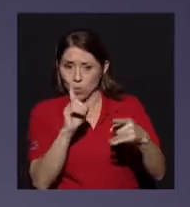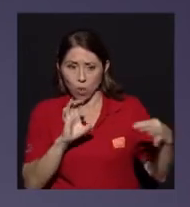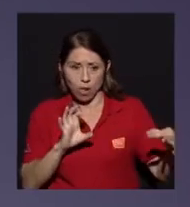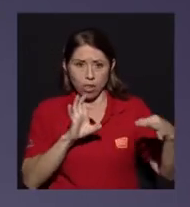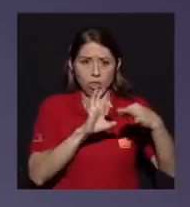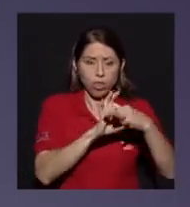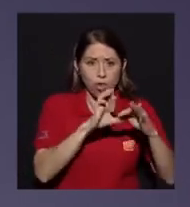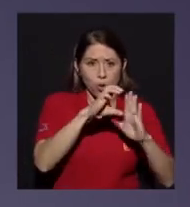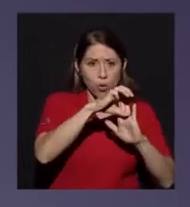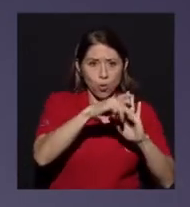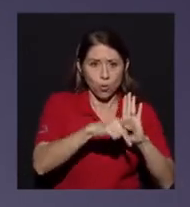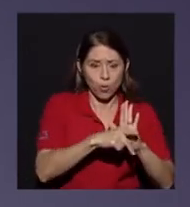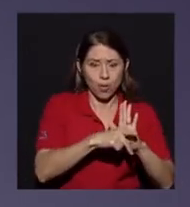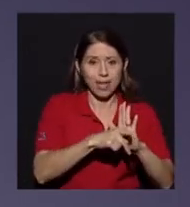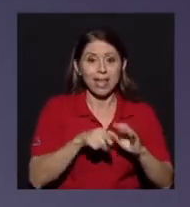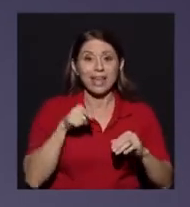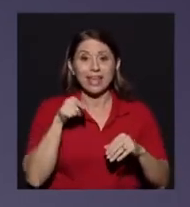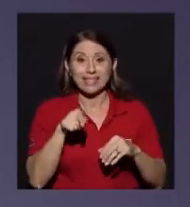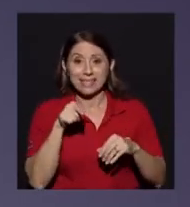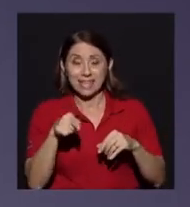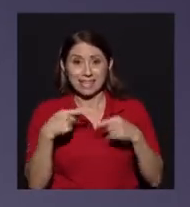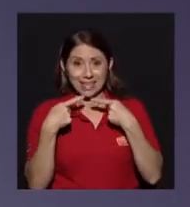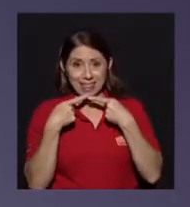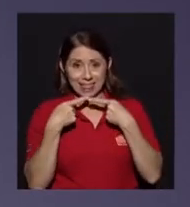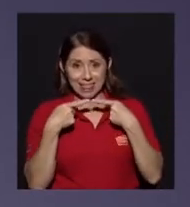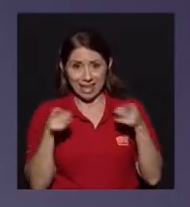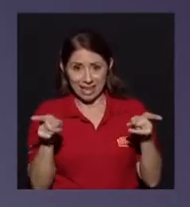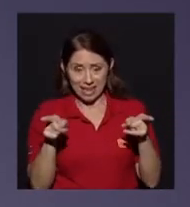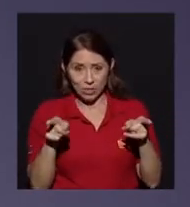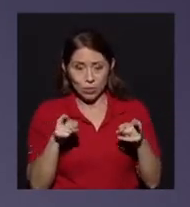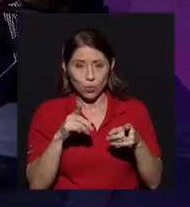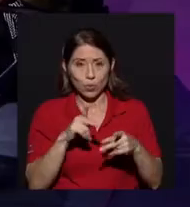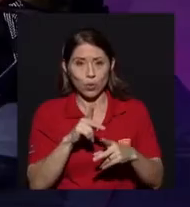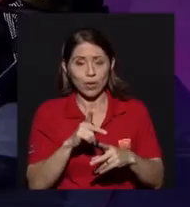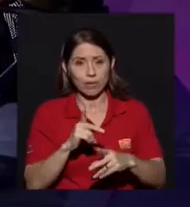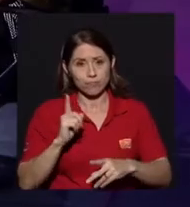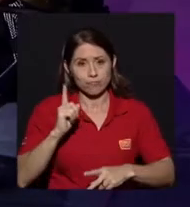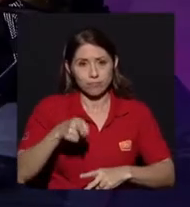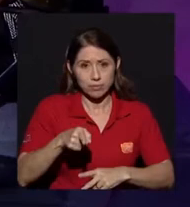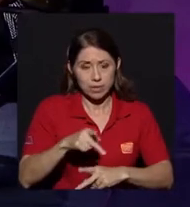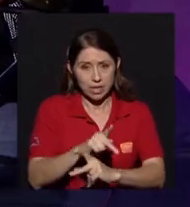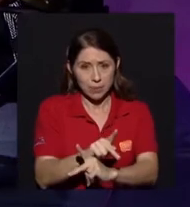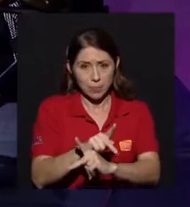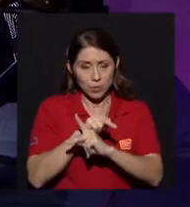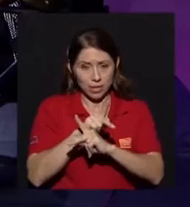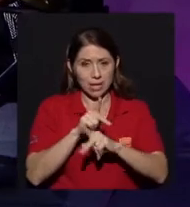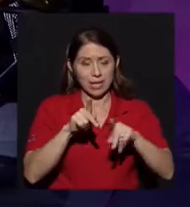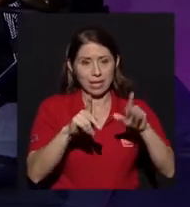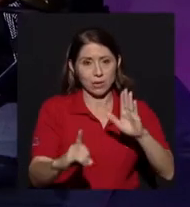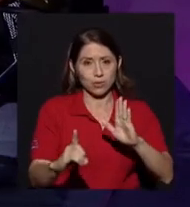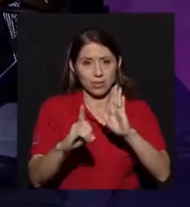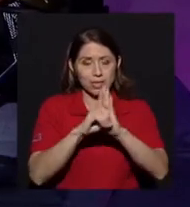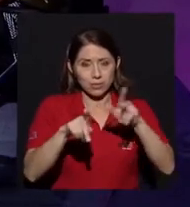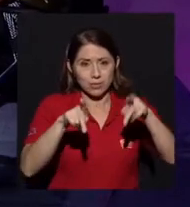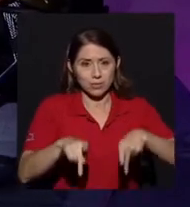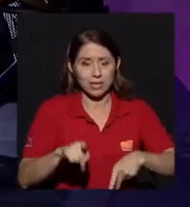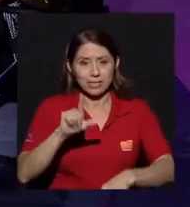que este decreto que protege los derechos de las personas lgbt